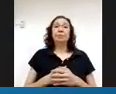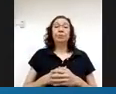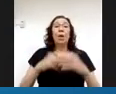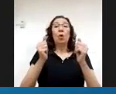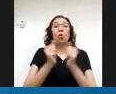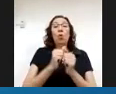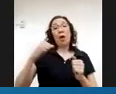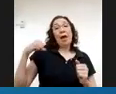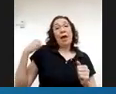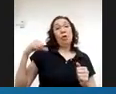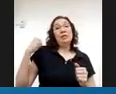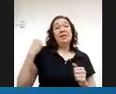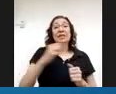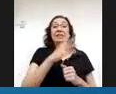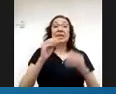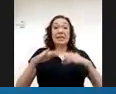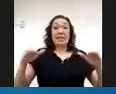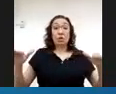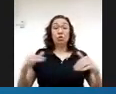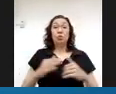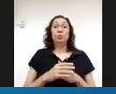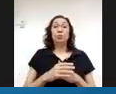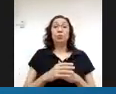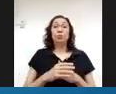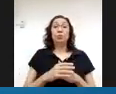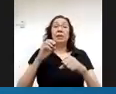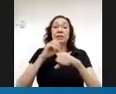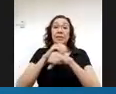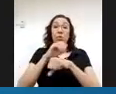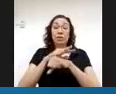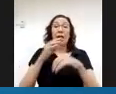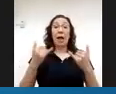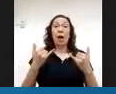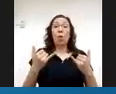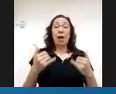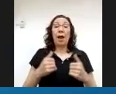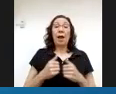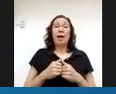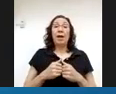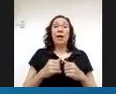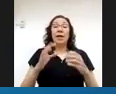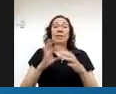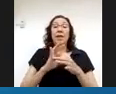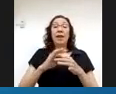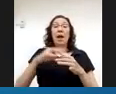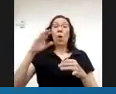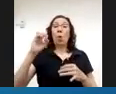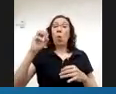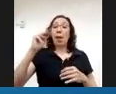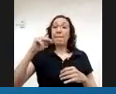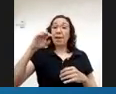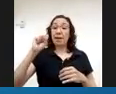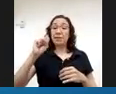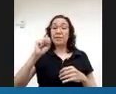Con los adolescentes y niños, la recomendación actual de la Organización Mundial de la